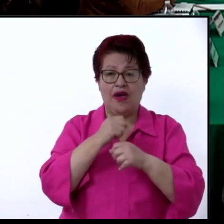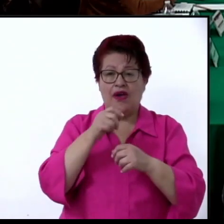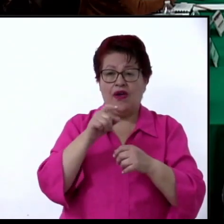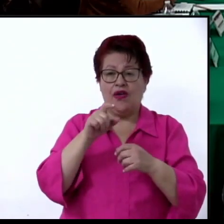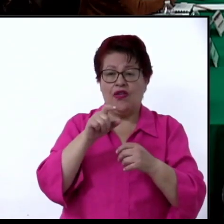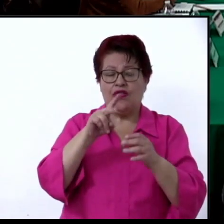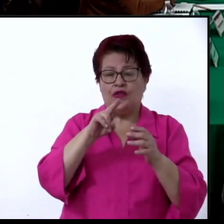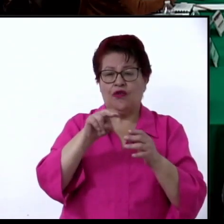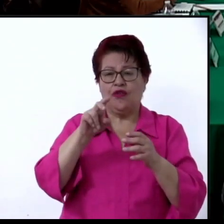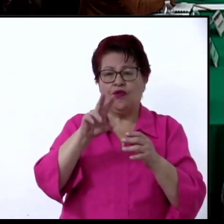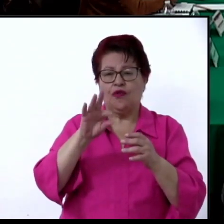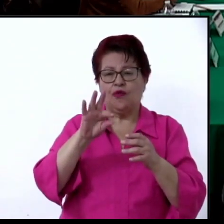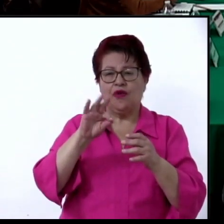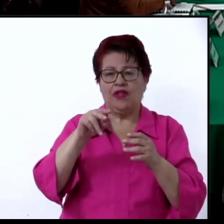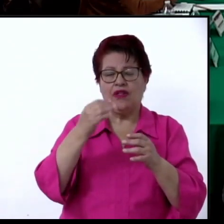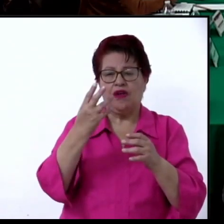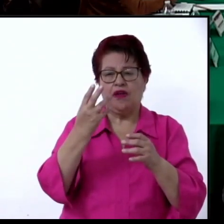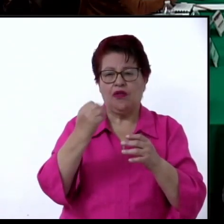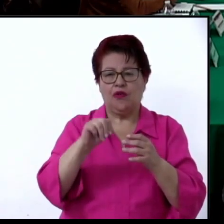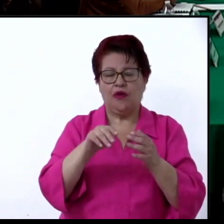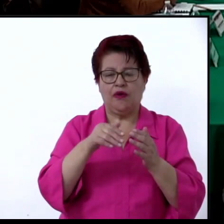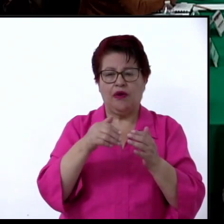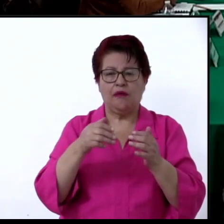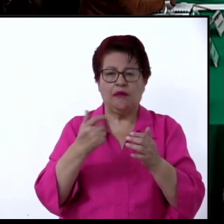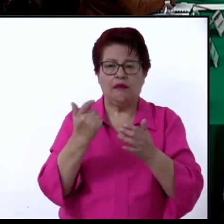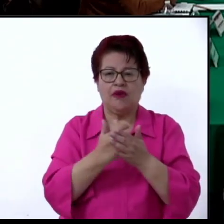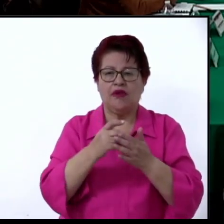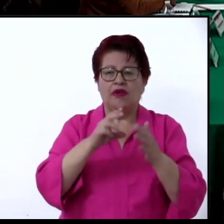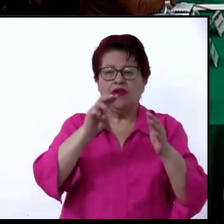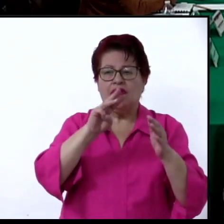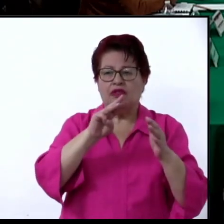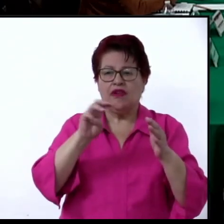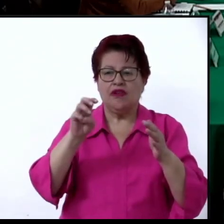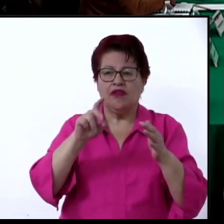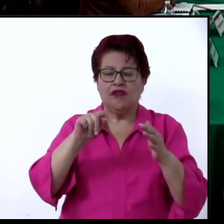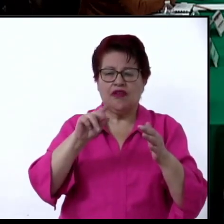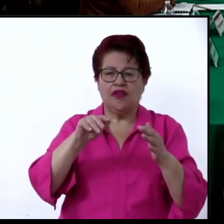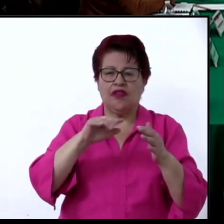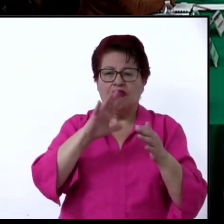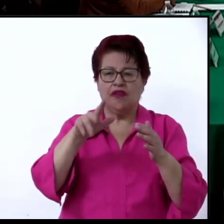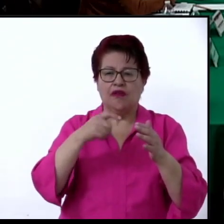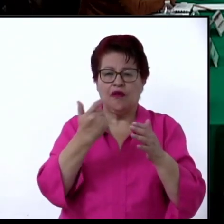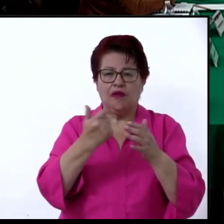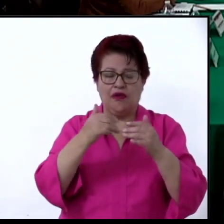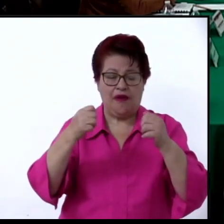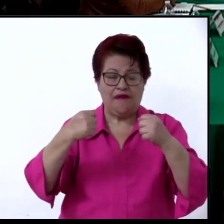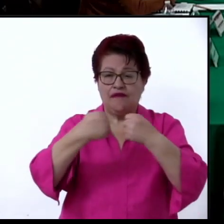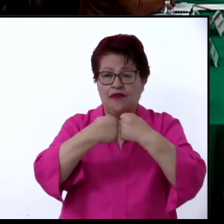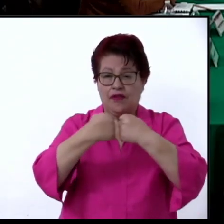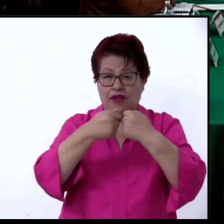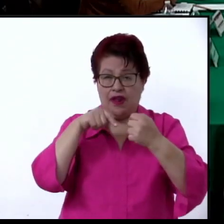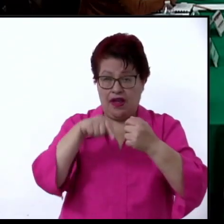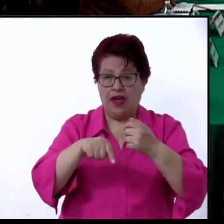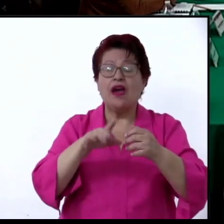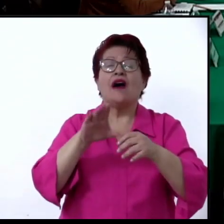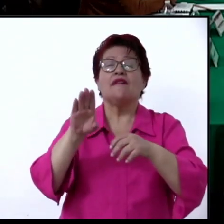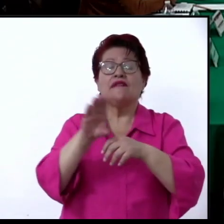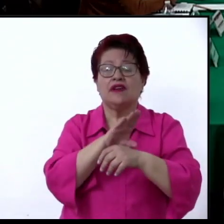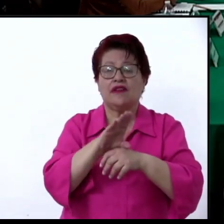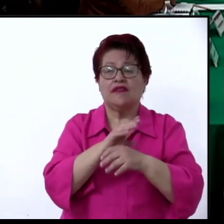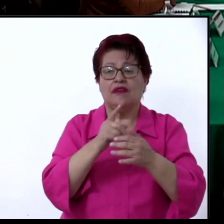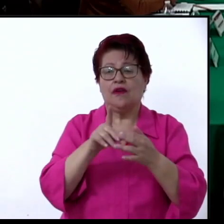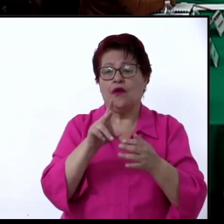de 249 pesos y en la frontera será de 375 pesos. Esto es que va a beneficiar